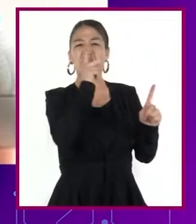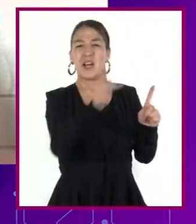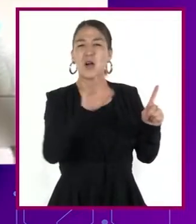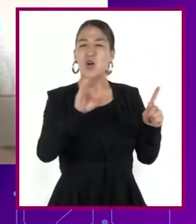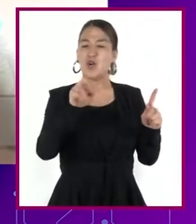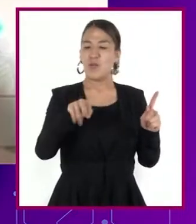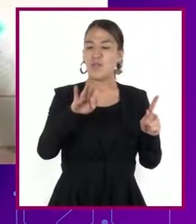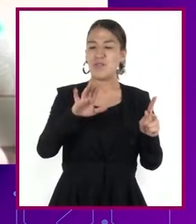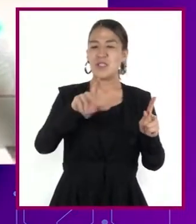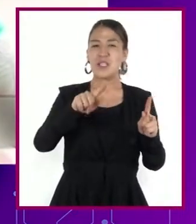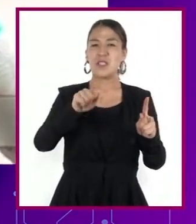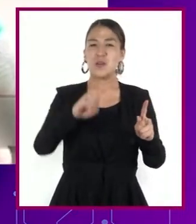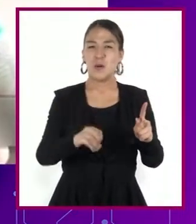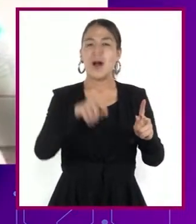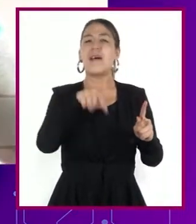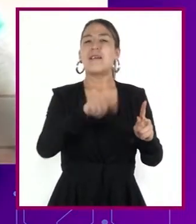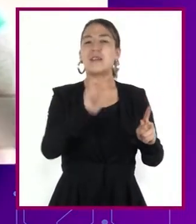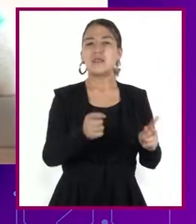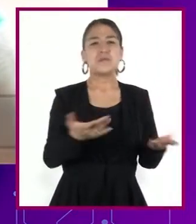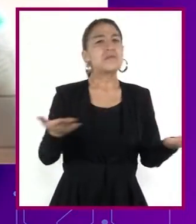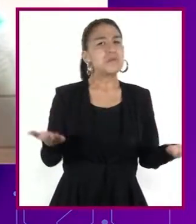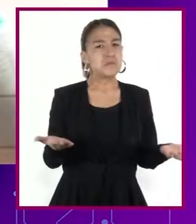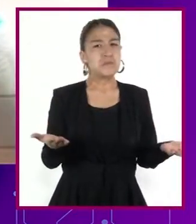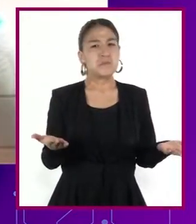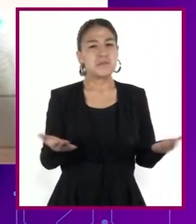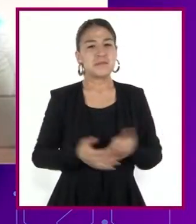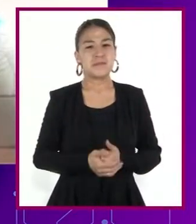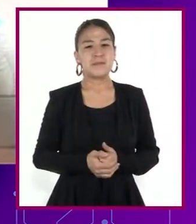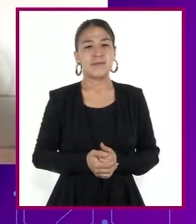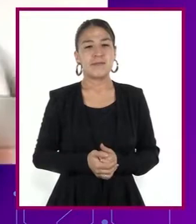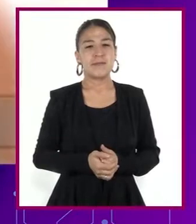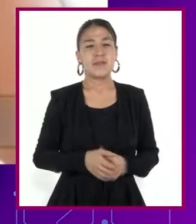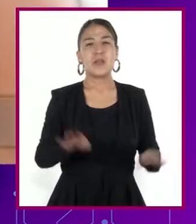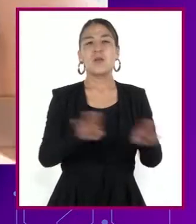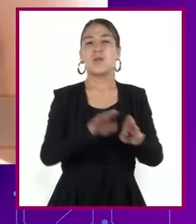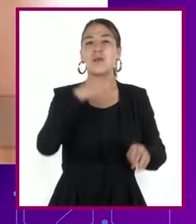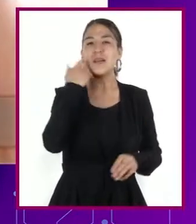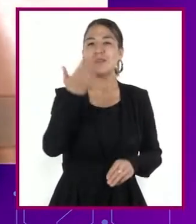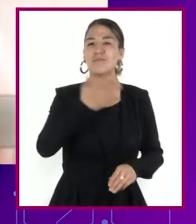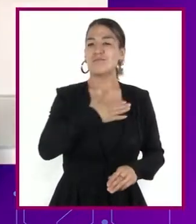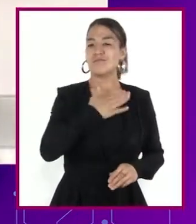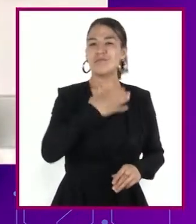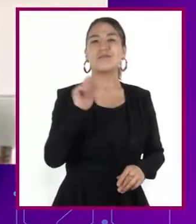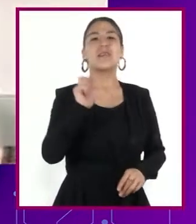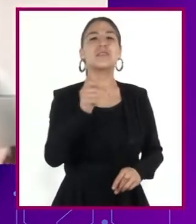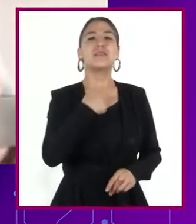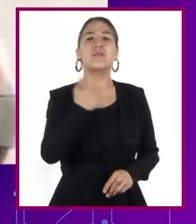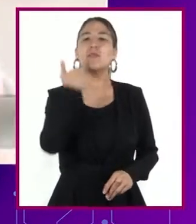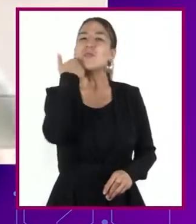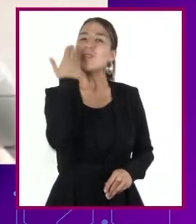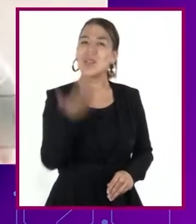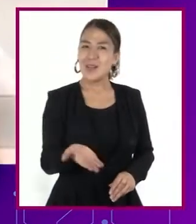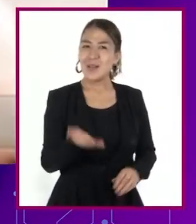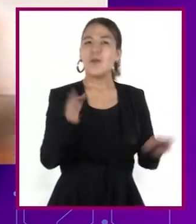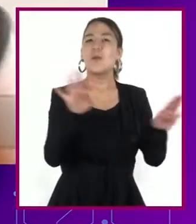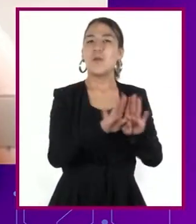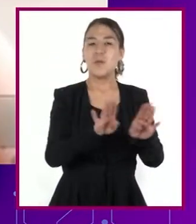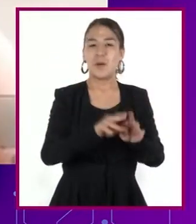conflictos surgen antes que nada porque hay antagonismo de necesidades. El antagonismo de necesidades